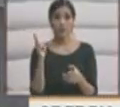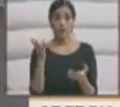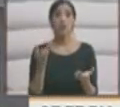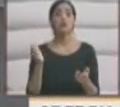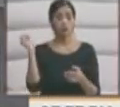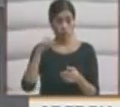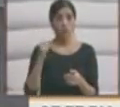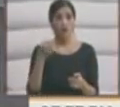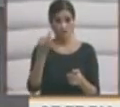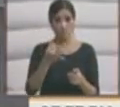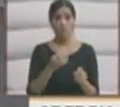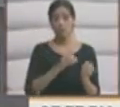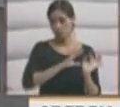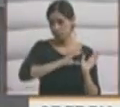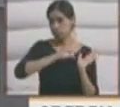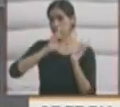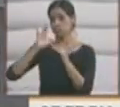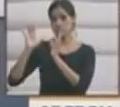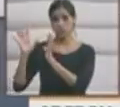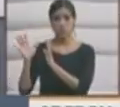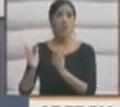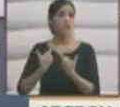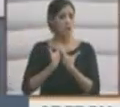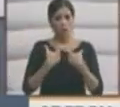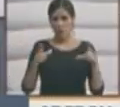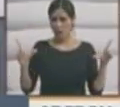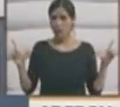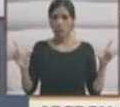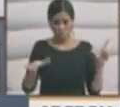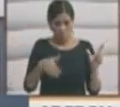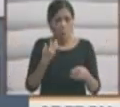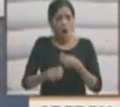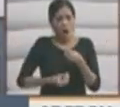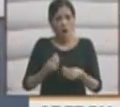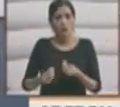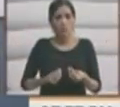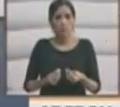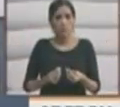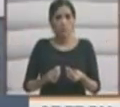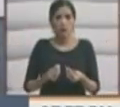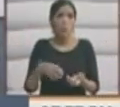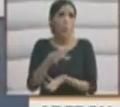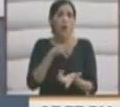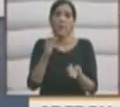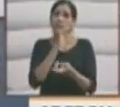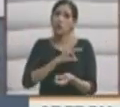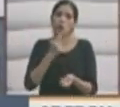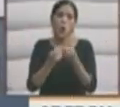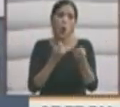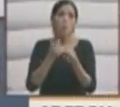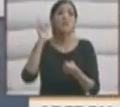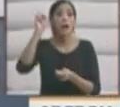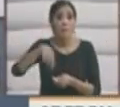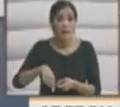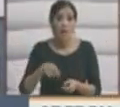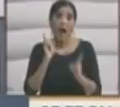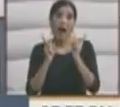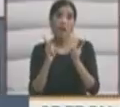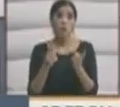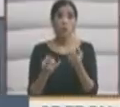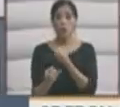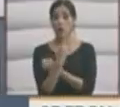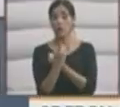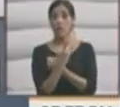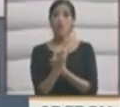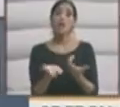están saliendo. Y están en toda la libertad de hacerlo, por cierto. Por problemas socioeconómicos también. ¿Muchos engañados con matrices?